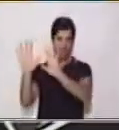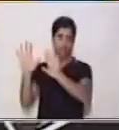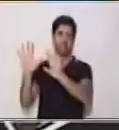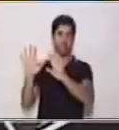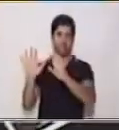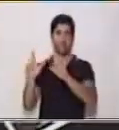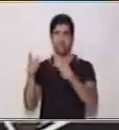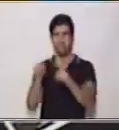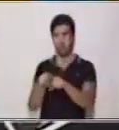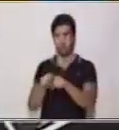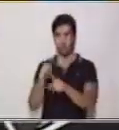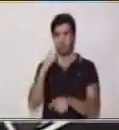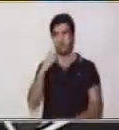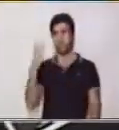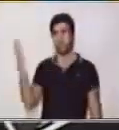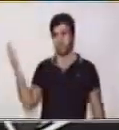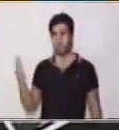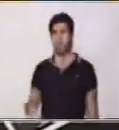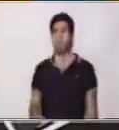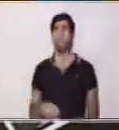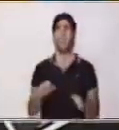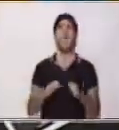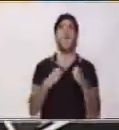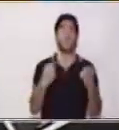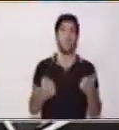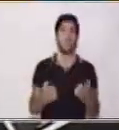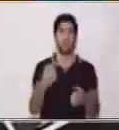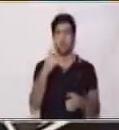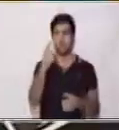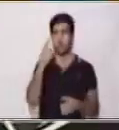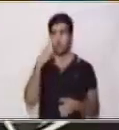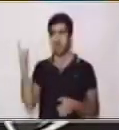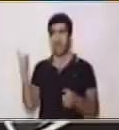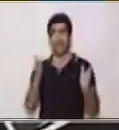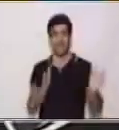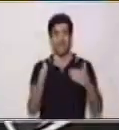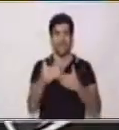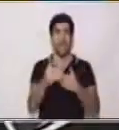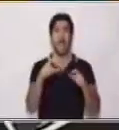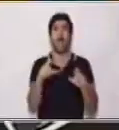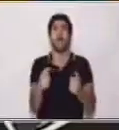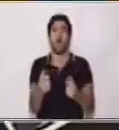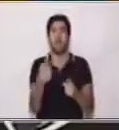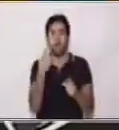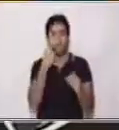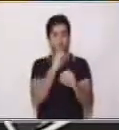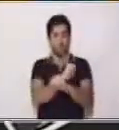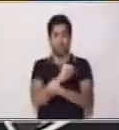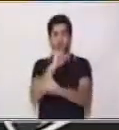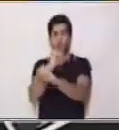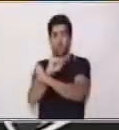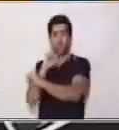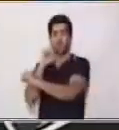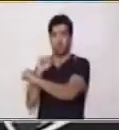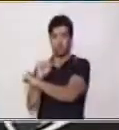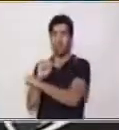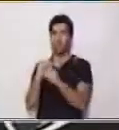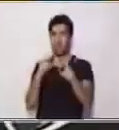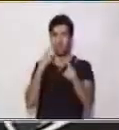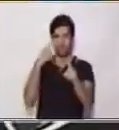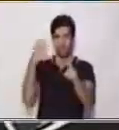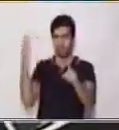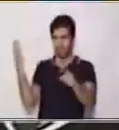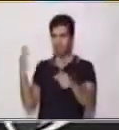de operar esto. Y entonces el volumen de la caja será la multiplicación de sus tres dimensionales trasladadas a